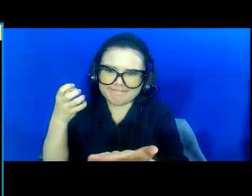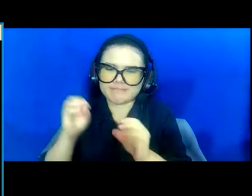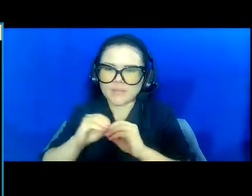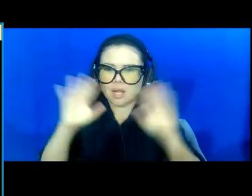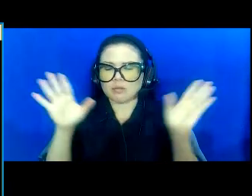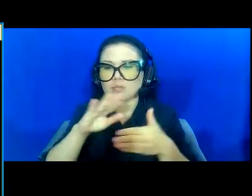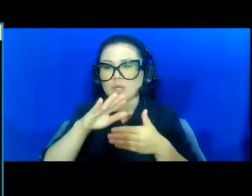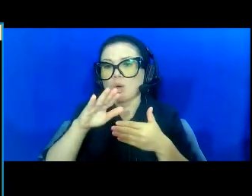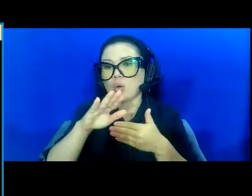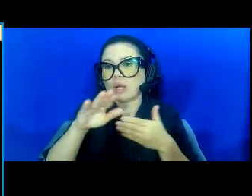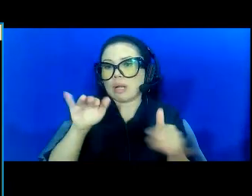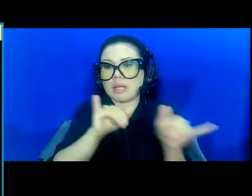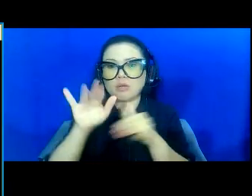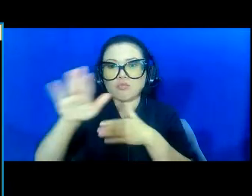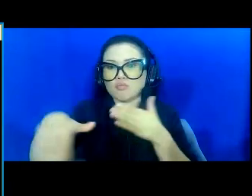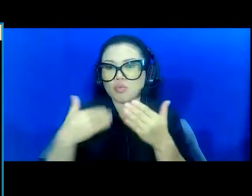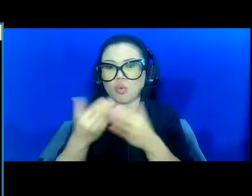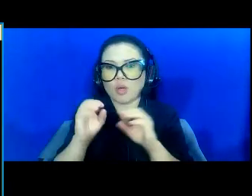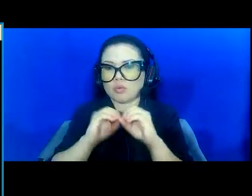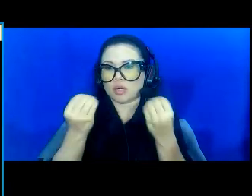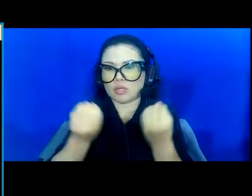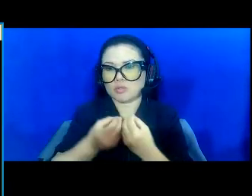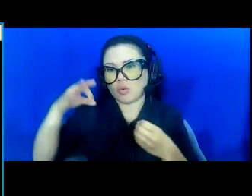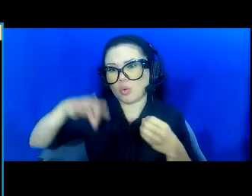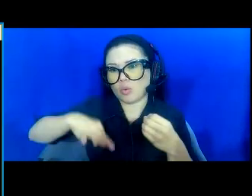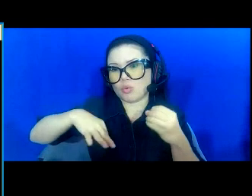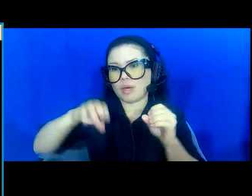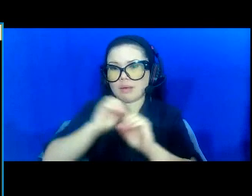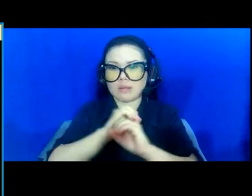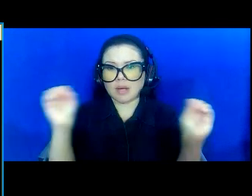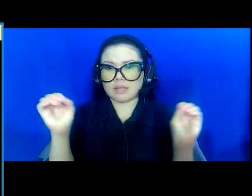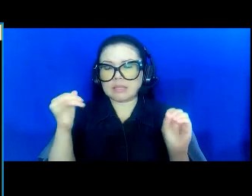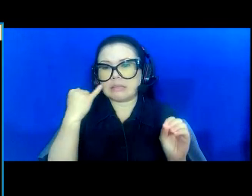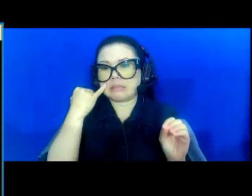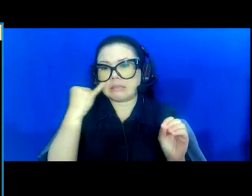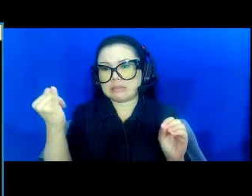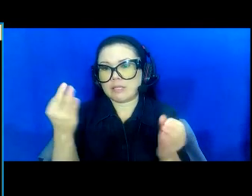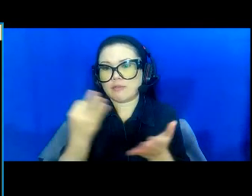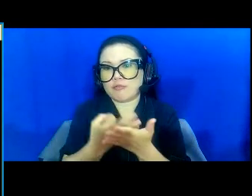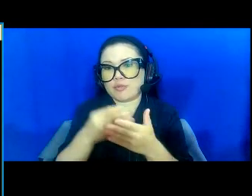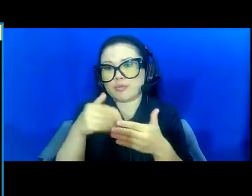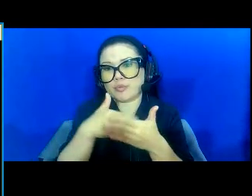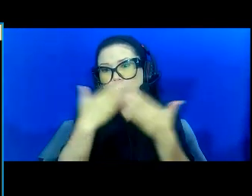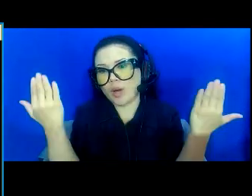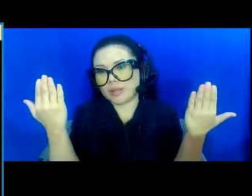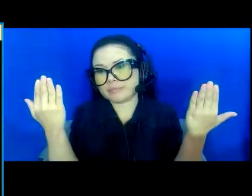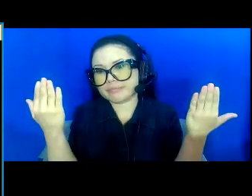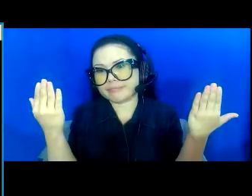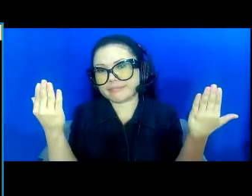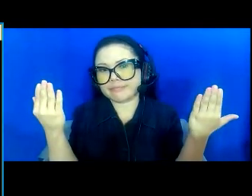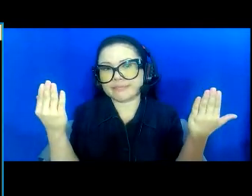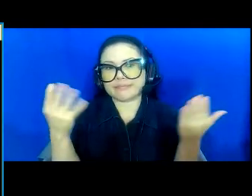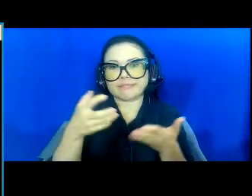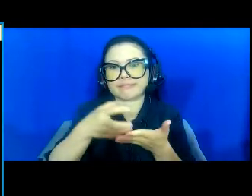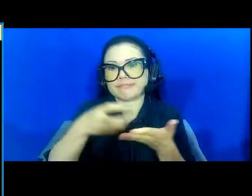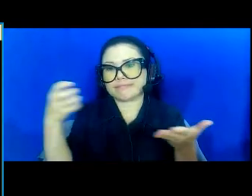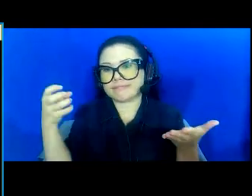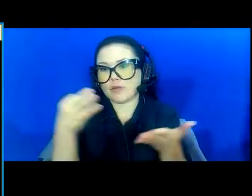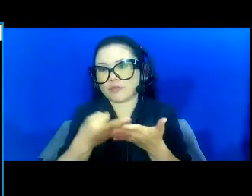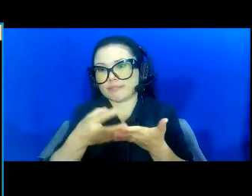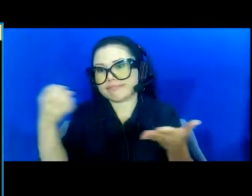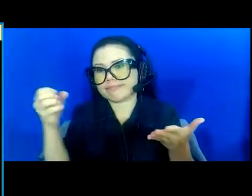fines de lucro, pues si tengo un recorte de presupuesto, pues busco dónde yo voy a cortar servicios para no perder dinero. Y donde se cortó principalmente